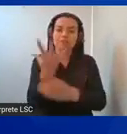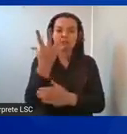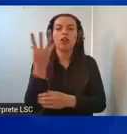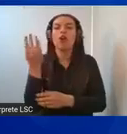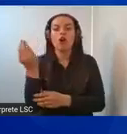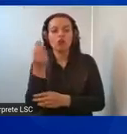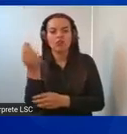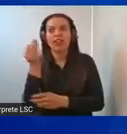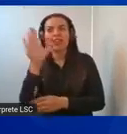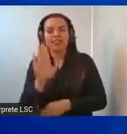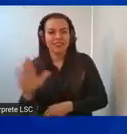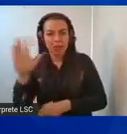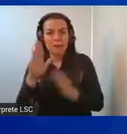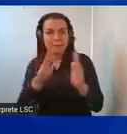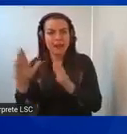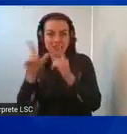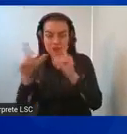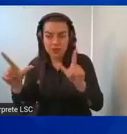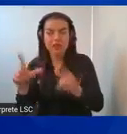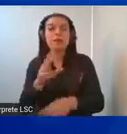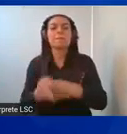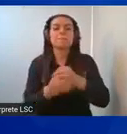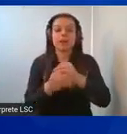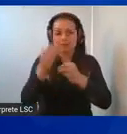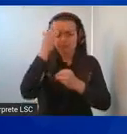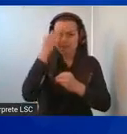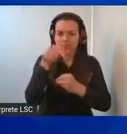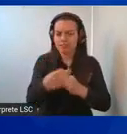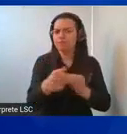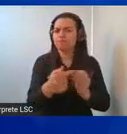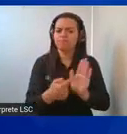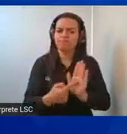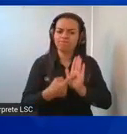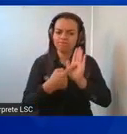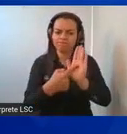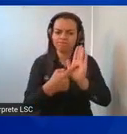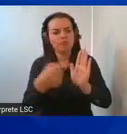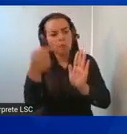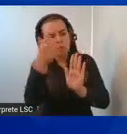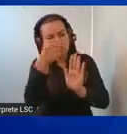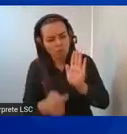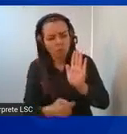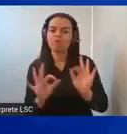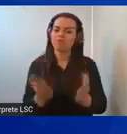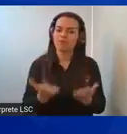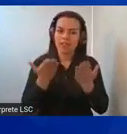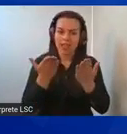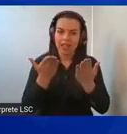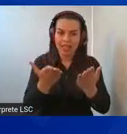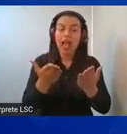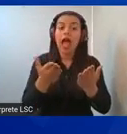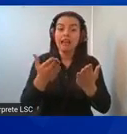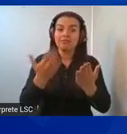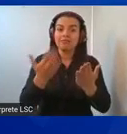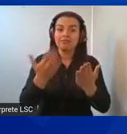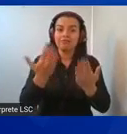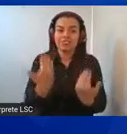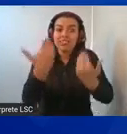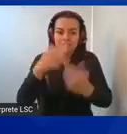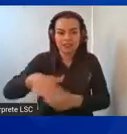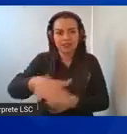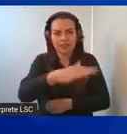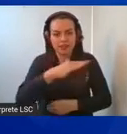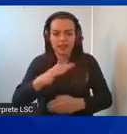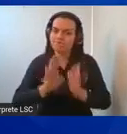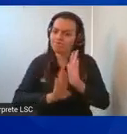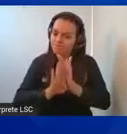genera unas herramientas, que busca la armonización, y creo que va a ser una herramienta muy grande para seguir